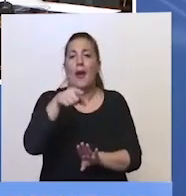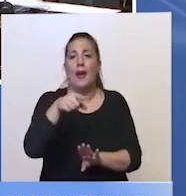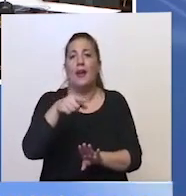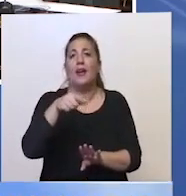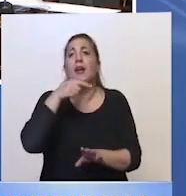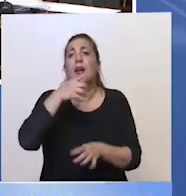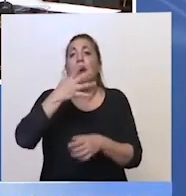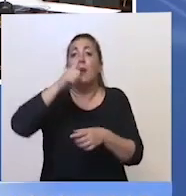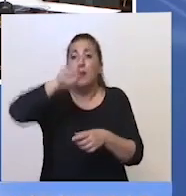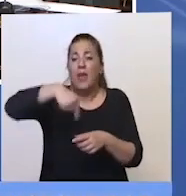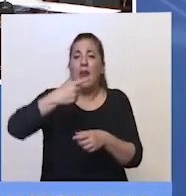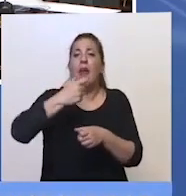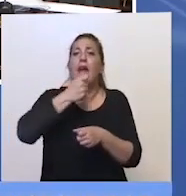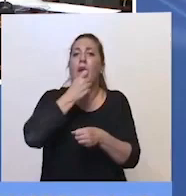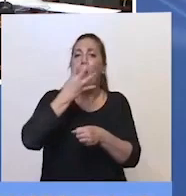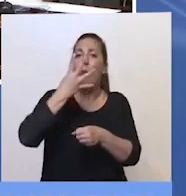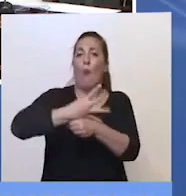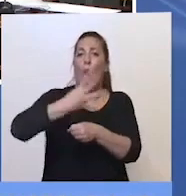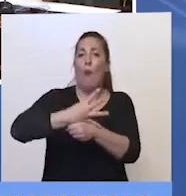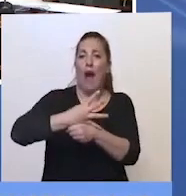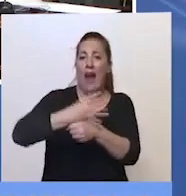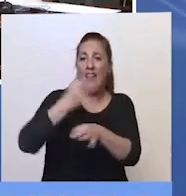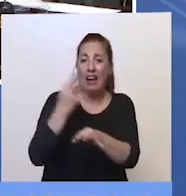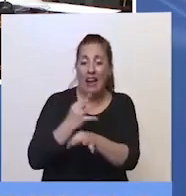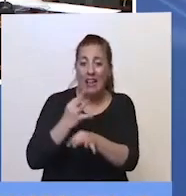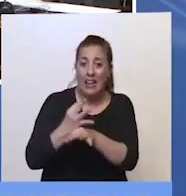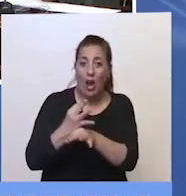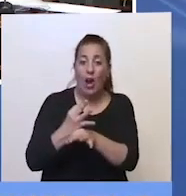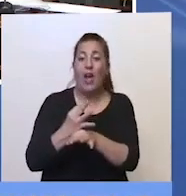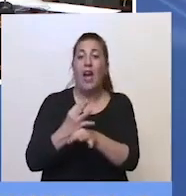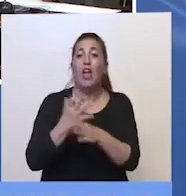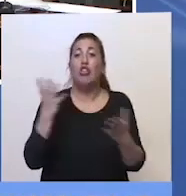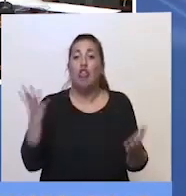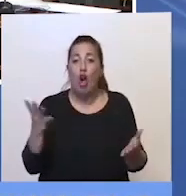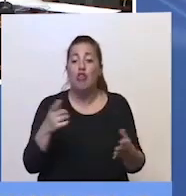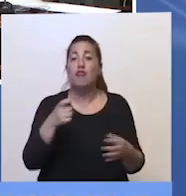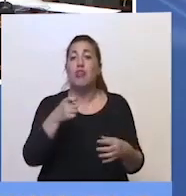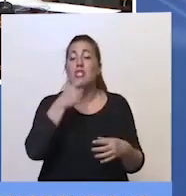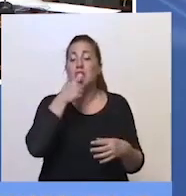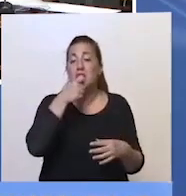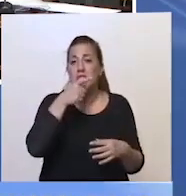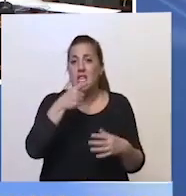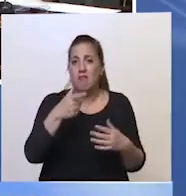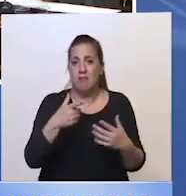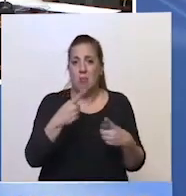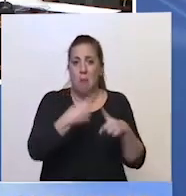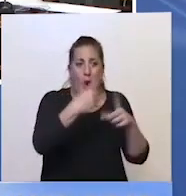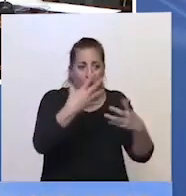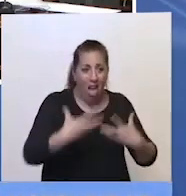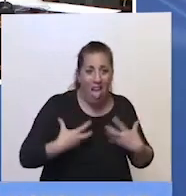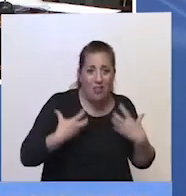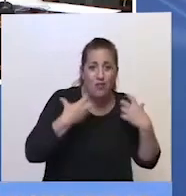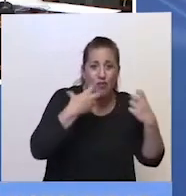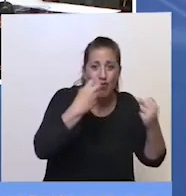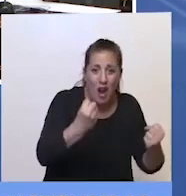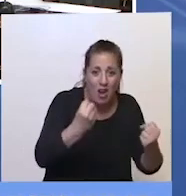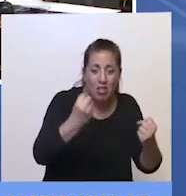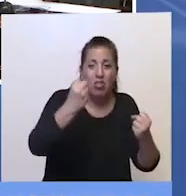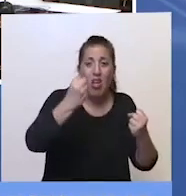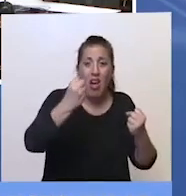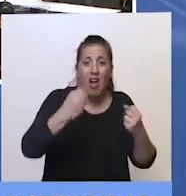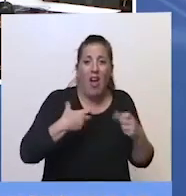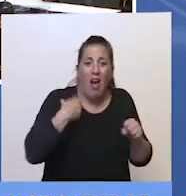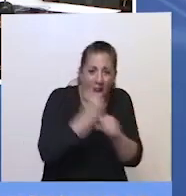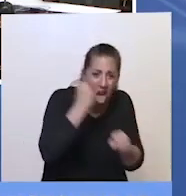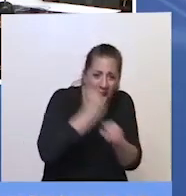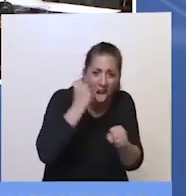caiga en la cuarta categoría y entonces, del producido de su mayor esfuerzo, el Estado se va a terminar llevando